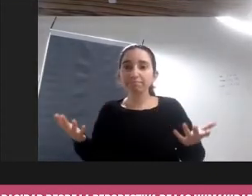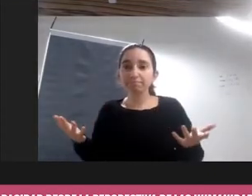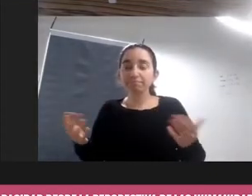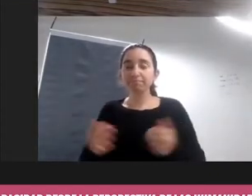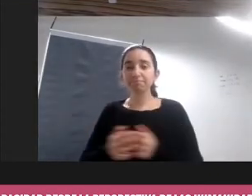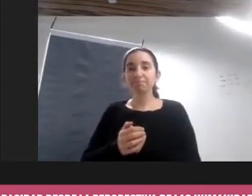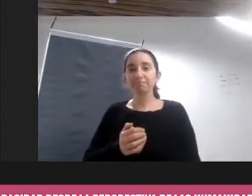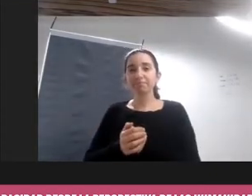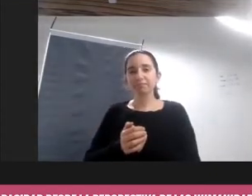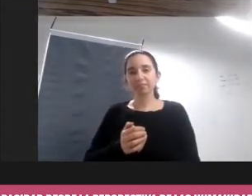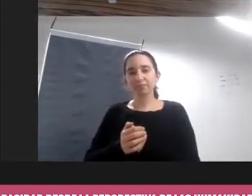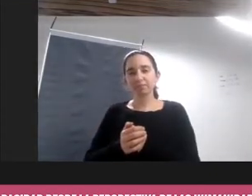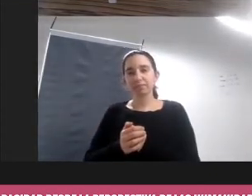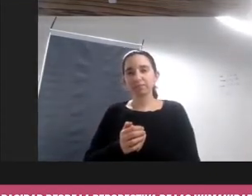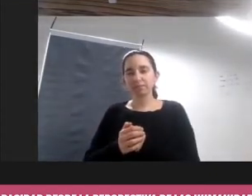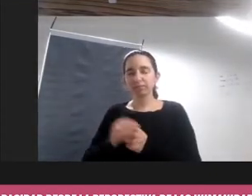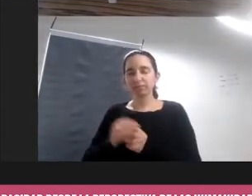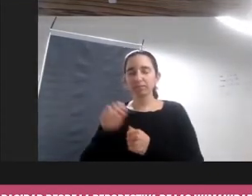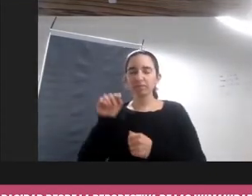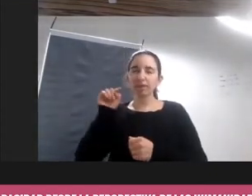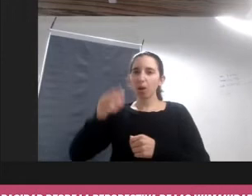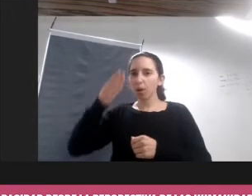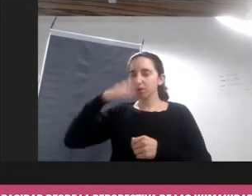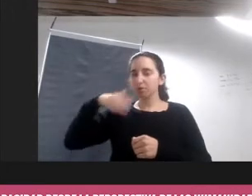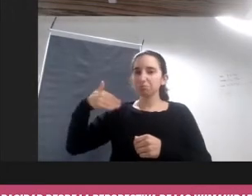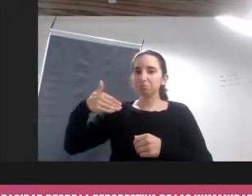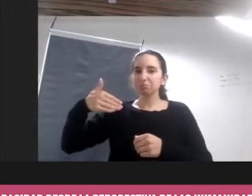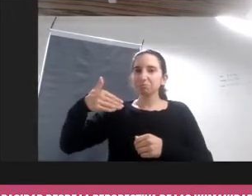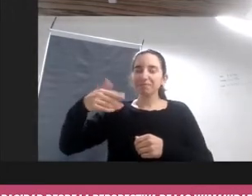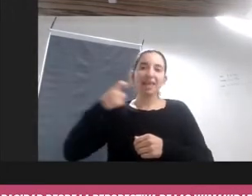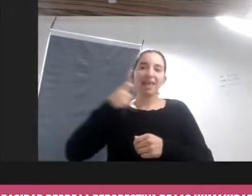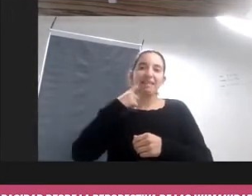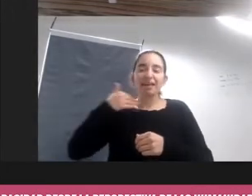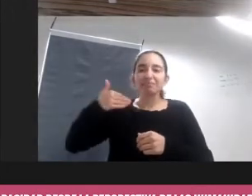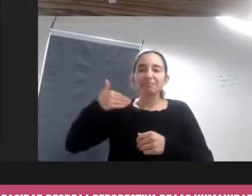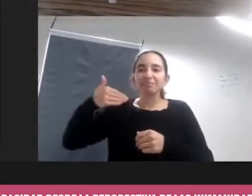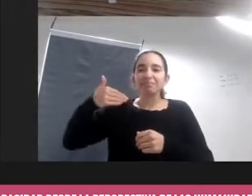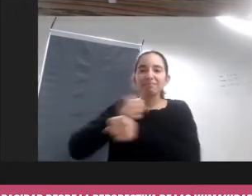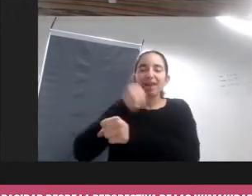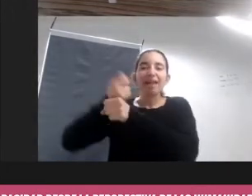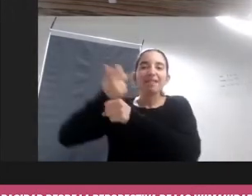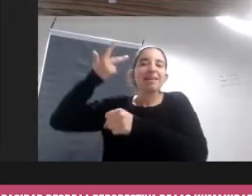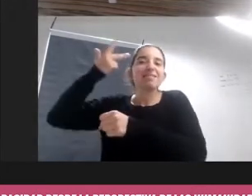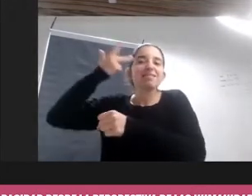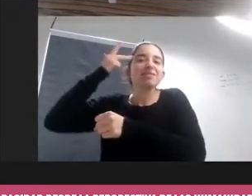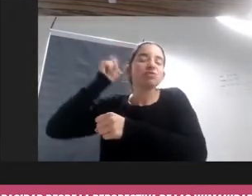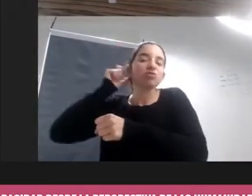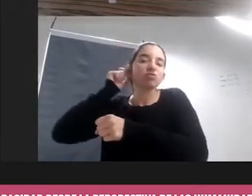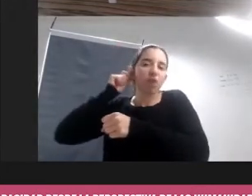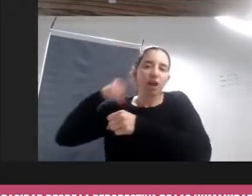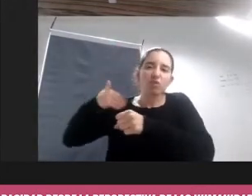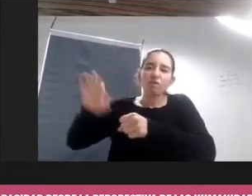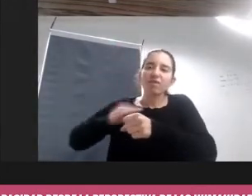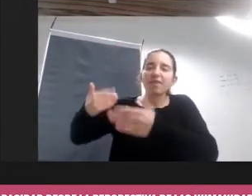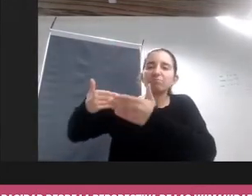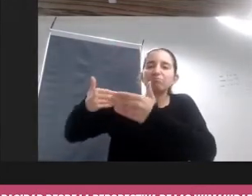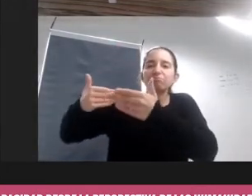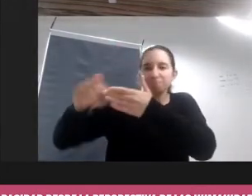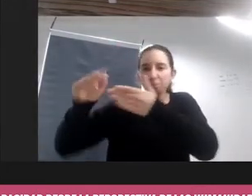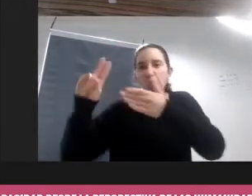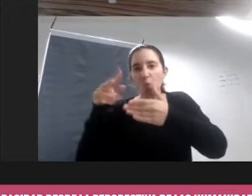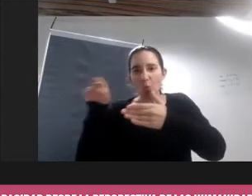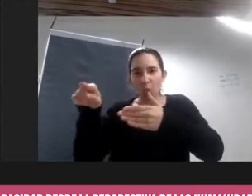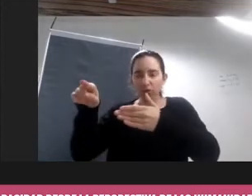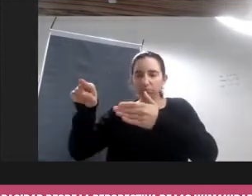el fin del cuento tiene que ver con el hecho de que al final el pibe duró 18 años. Esos 18 años que duró,